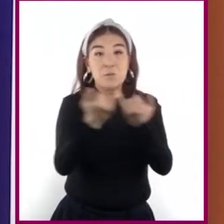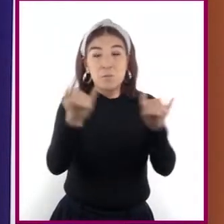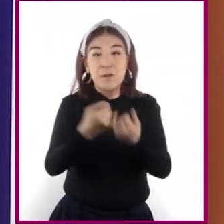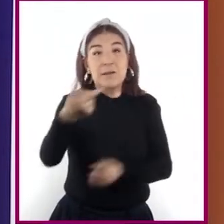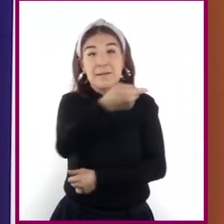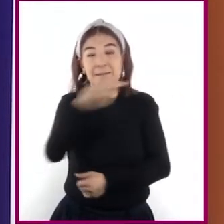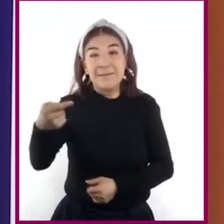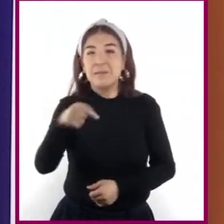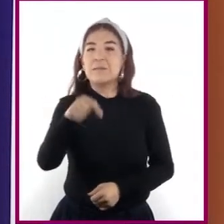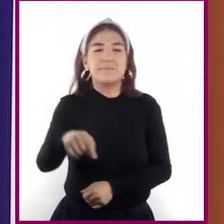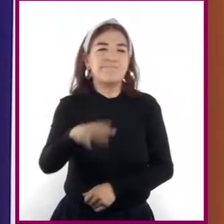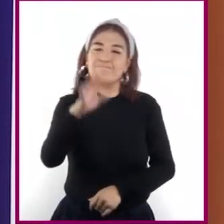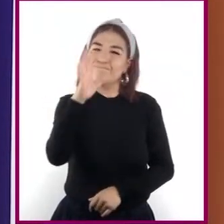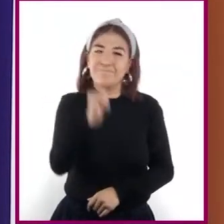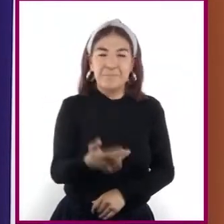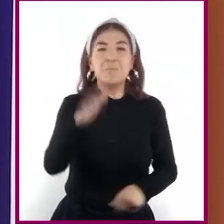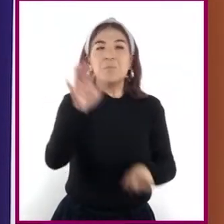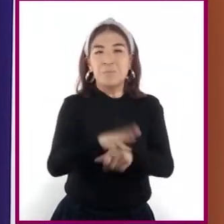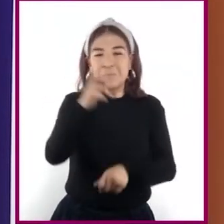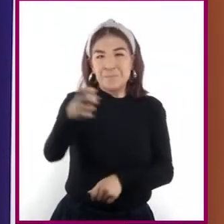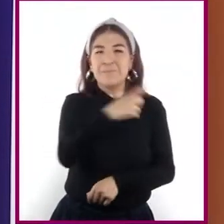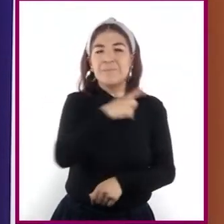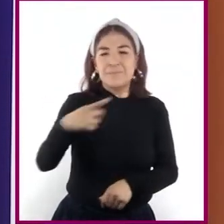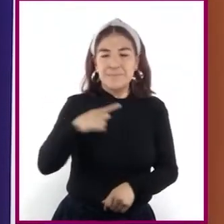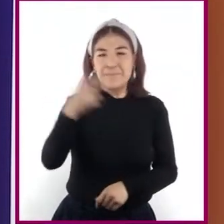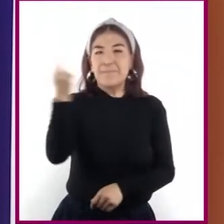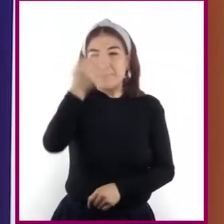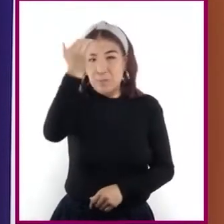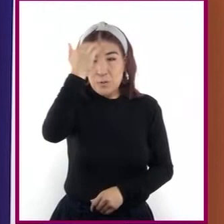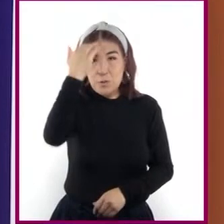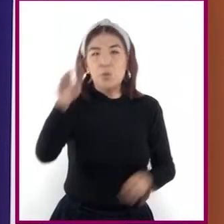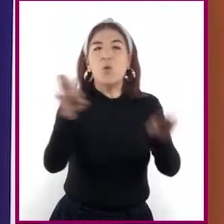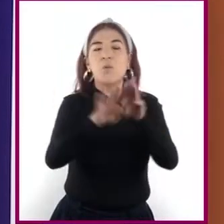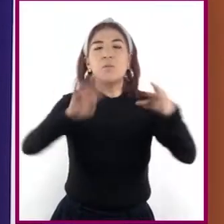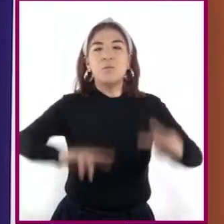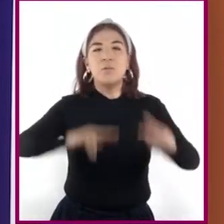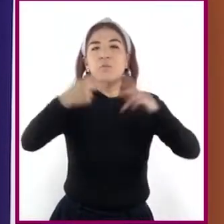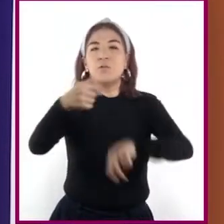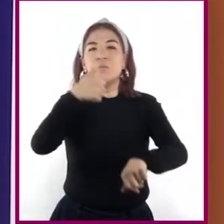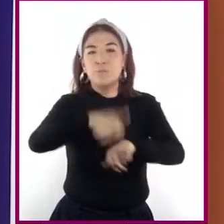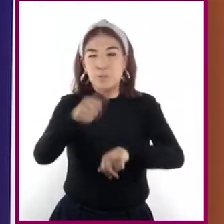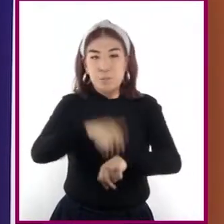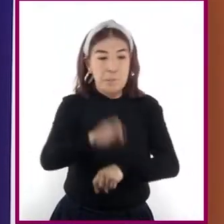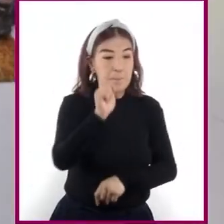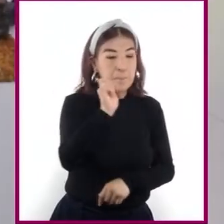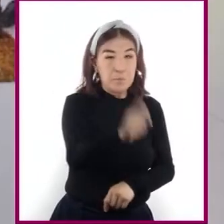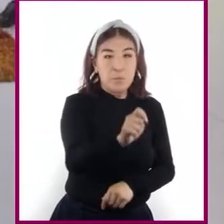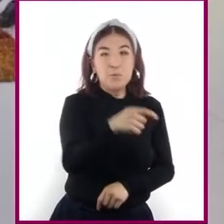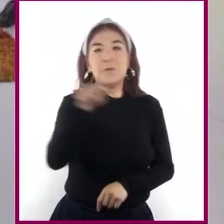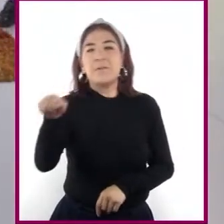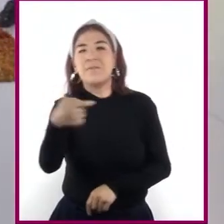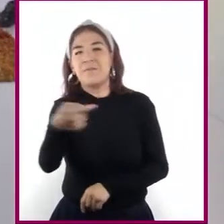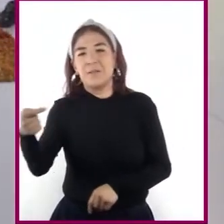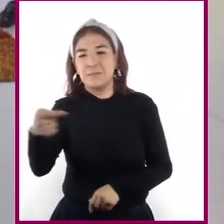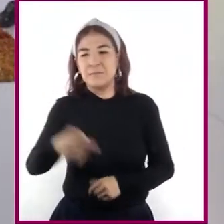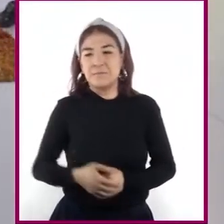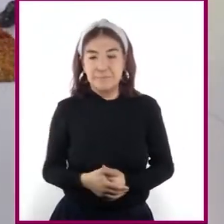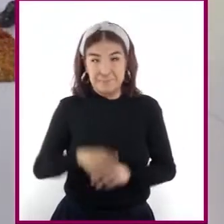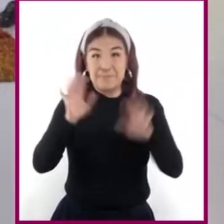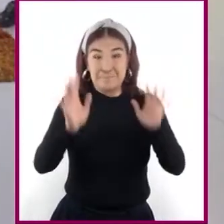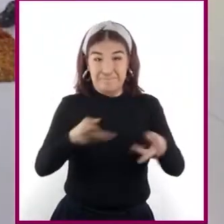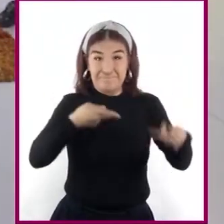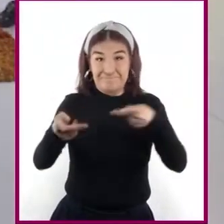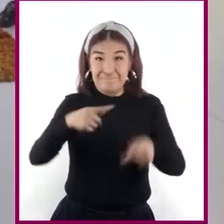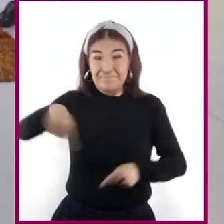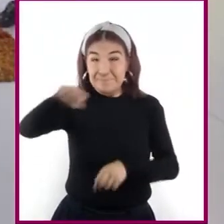a decimal. Por ello, es práctico también conocer cómo convertir un decimal a fracción. ¿Están preparados,